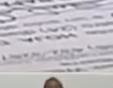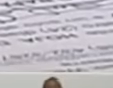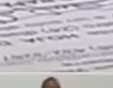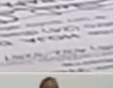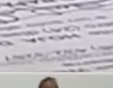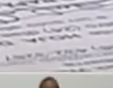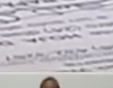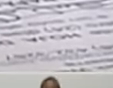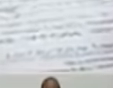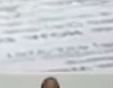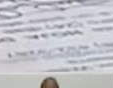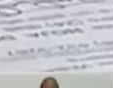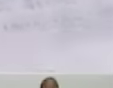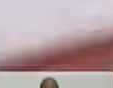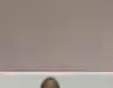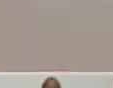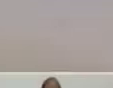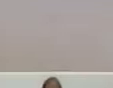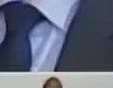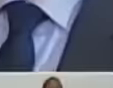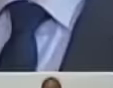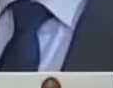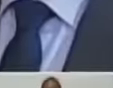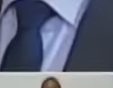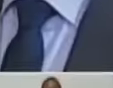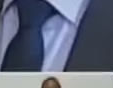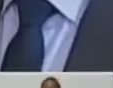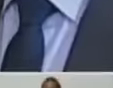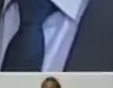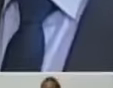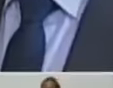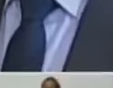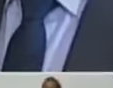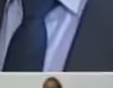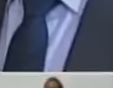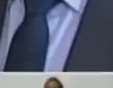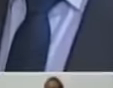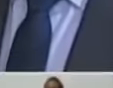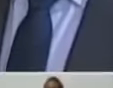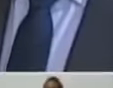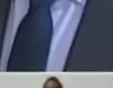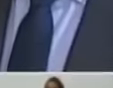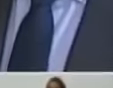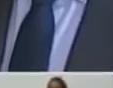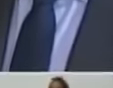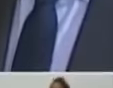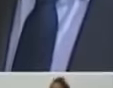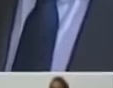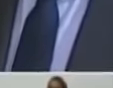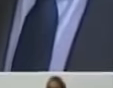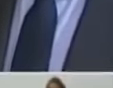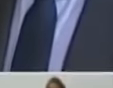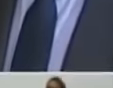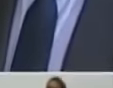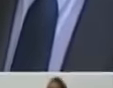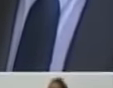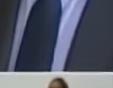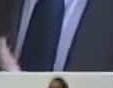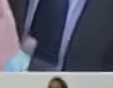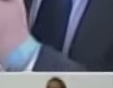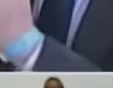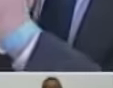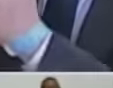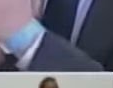que comenzaron en septiembre del año 2023 y que se han venido fortaleciendo a través de la diplomacia bolivariana de paz y también de esas